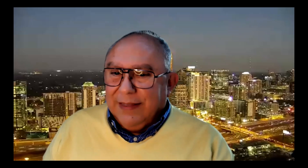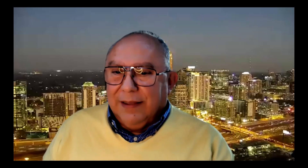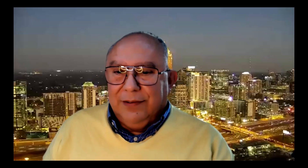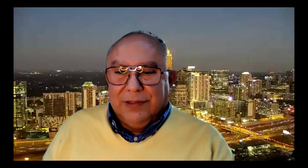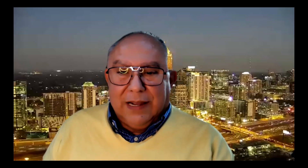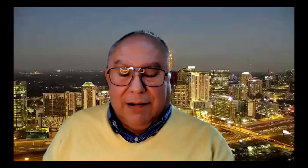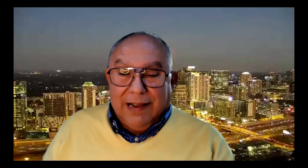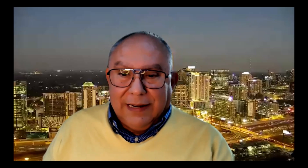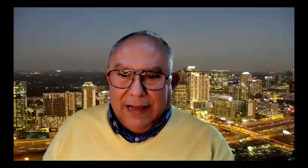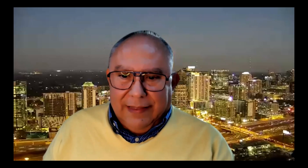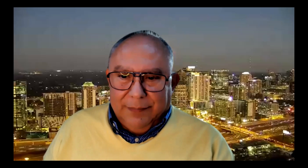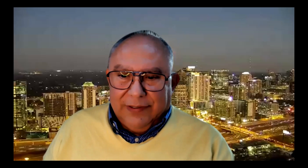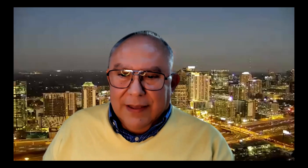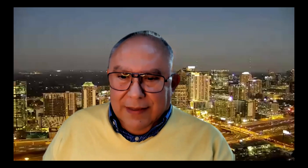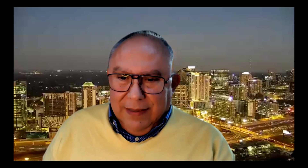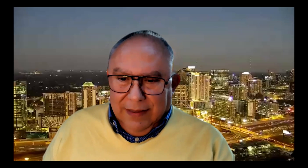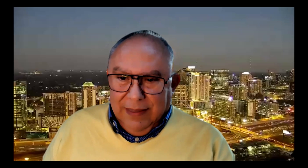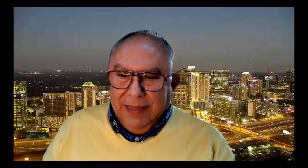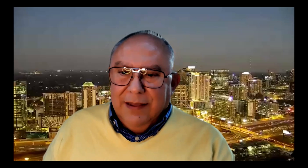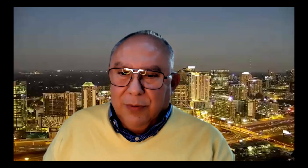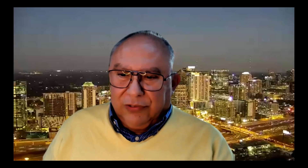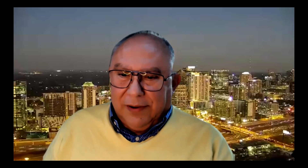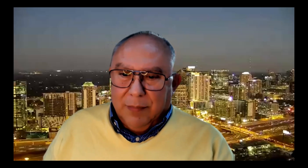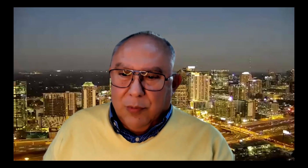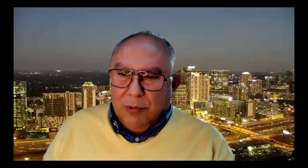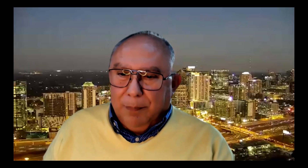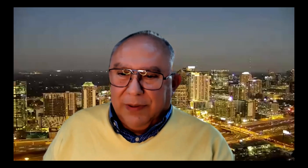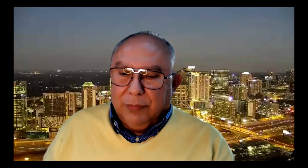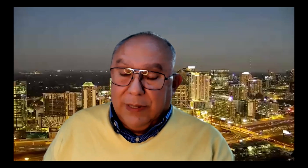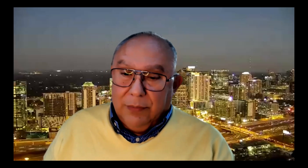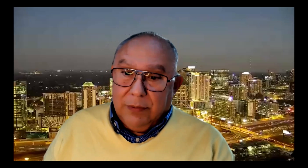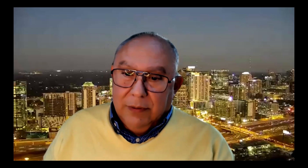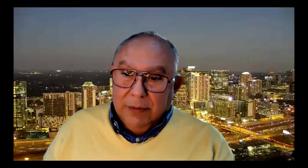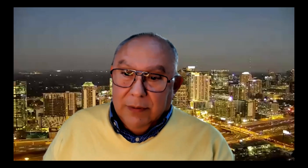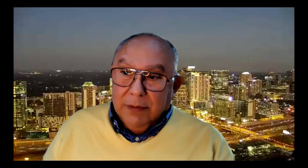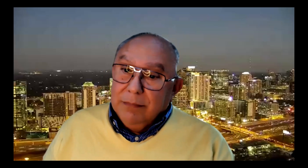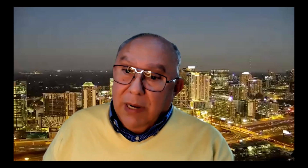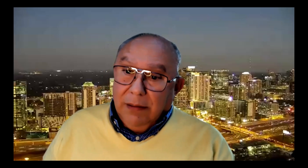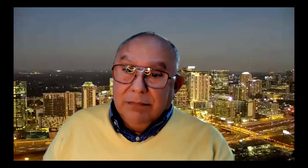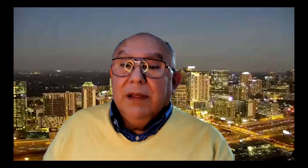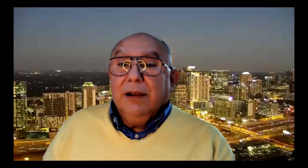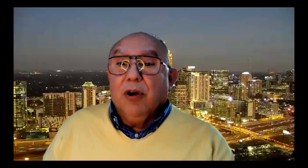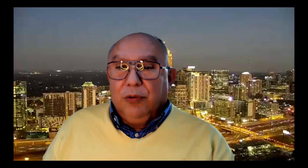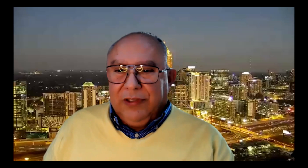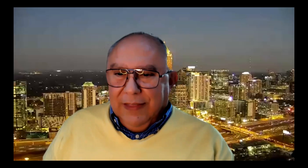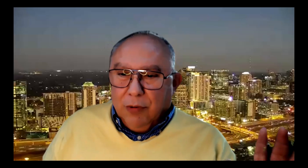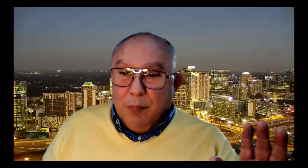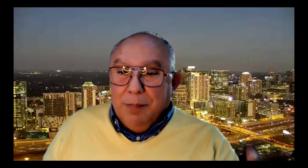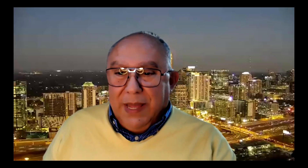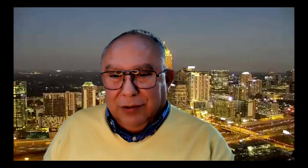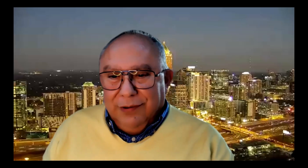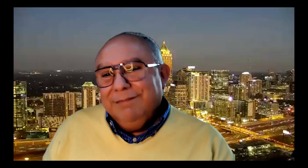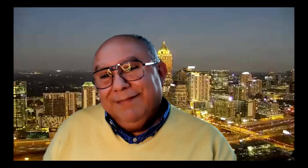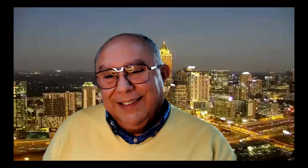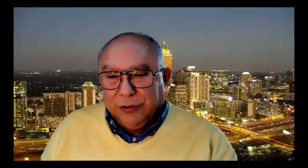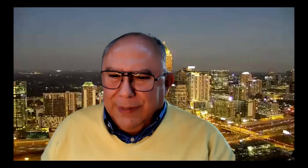esta investigación de Caroline Adams y José Ramón López Obrador, bueno, lo considero como